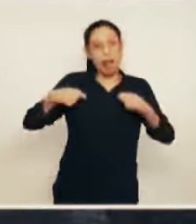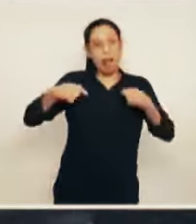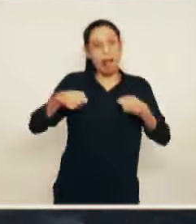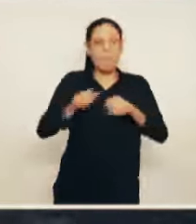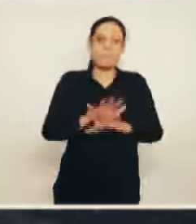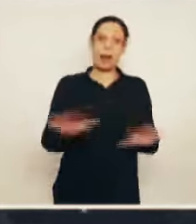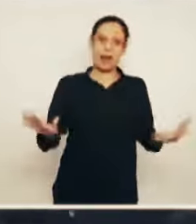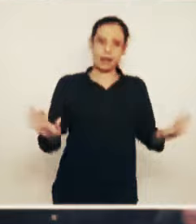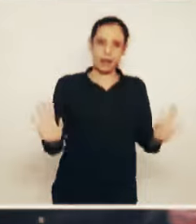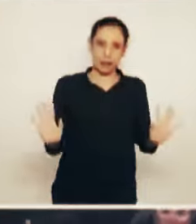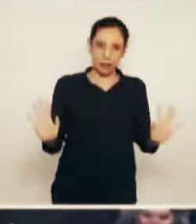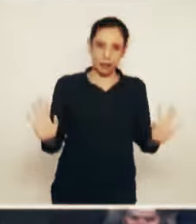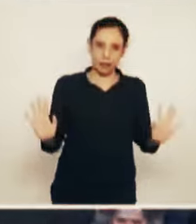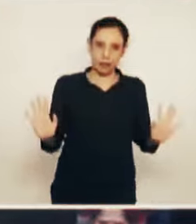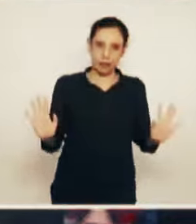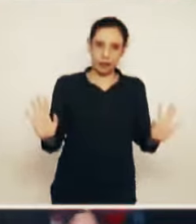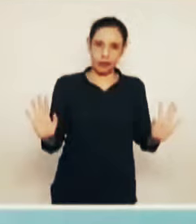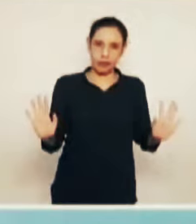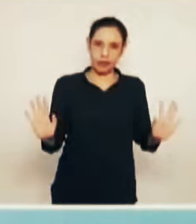La verdad que...